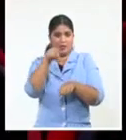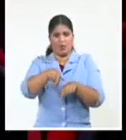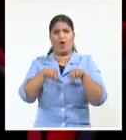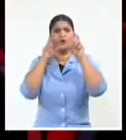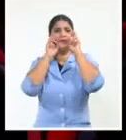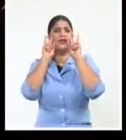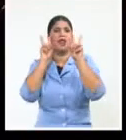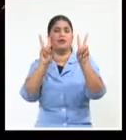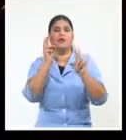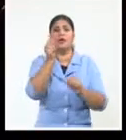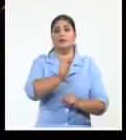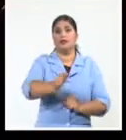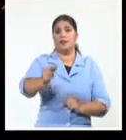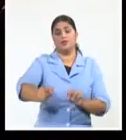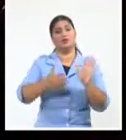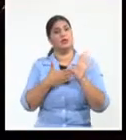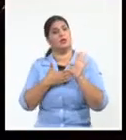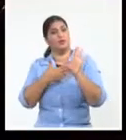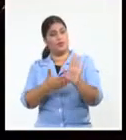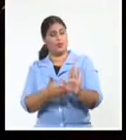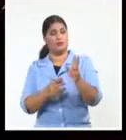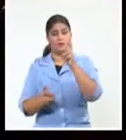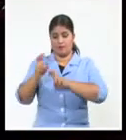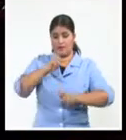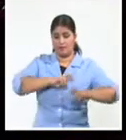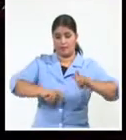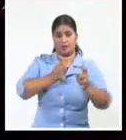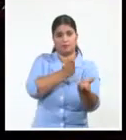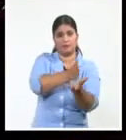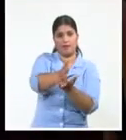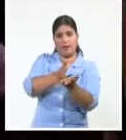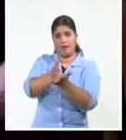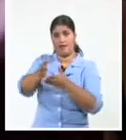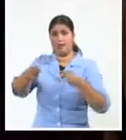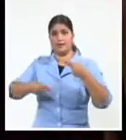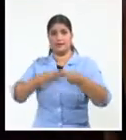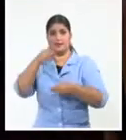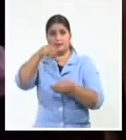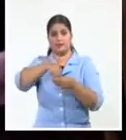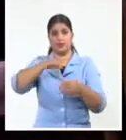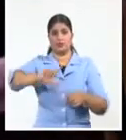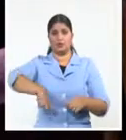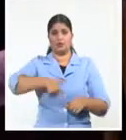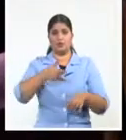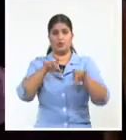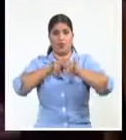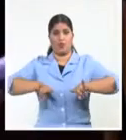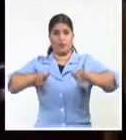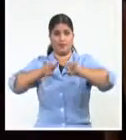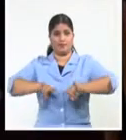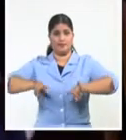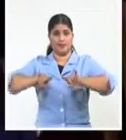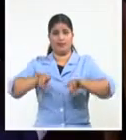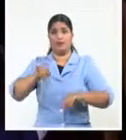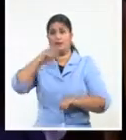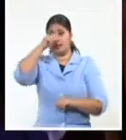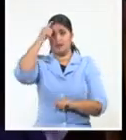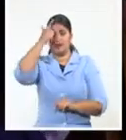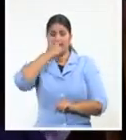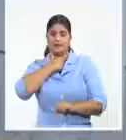problemáticas. También expone las continuas investigaciones que se generan en la Facultad de las Artes de Lisa y sus implicaciones en el